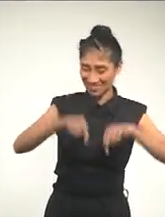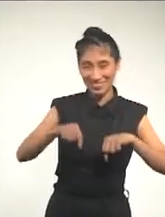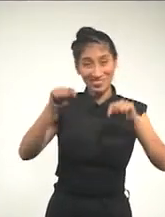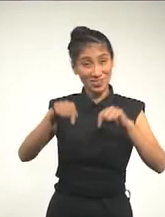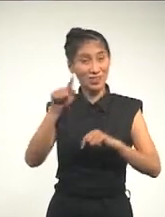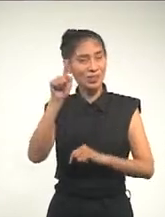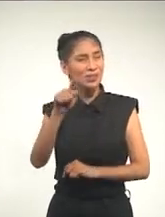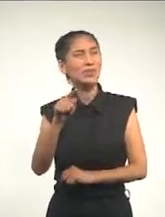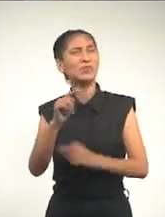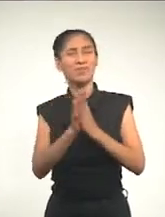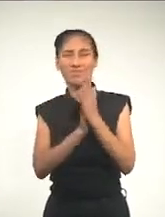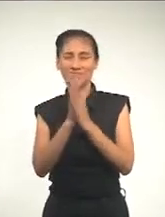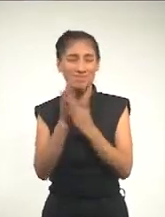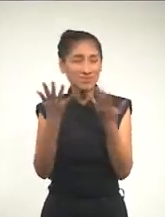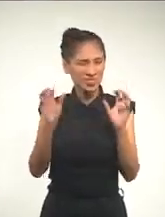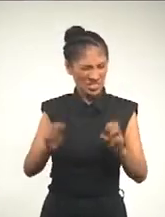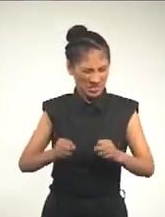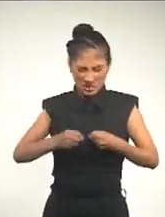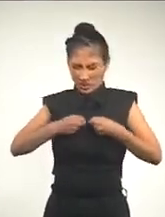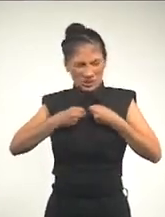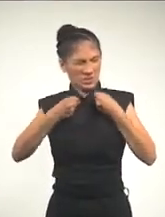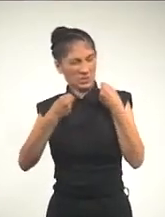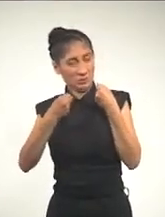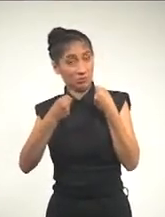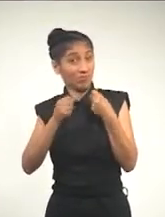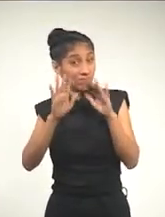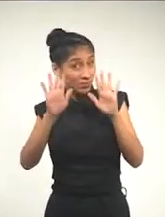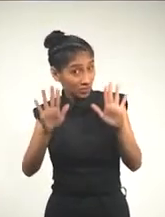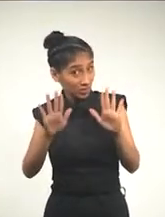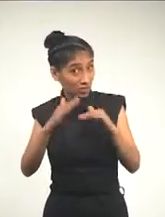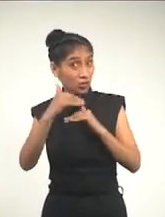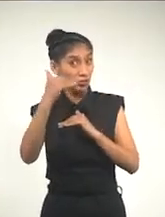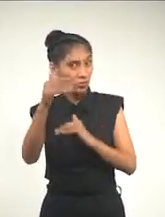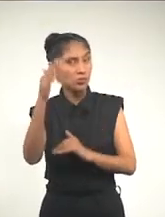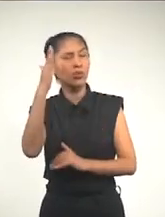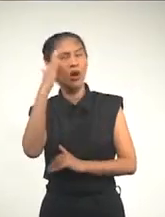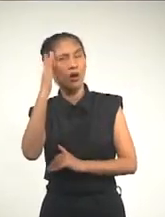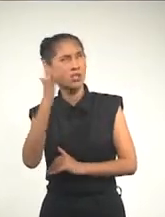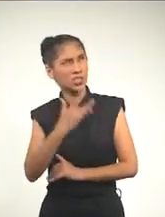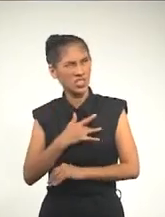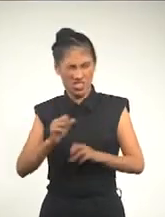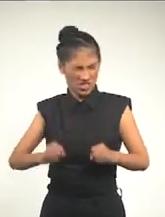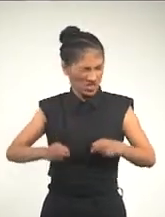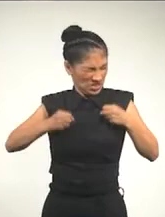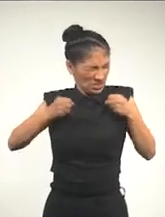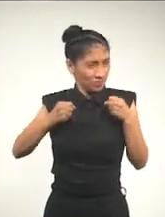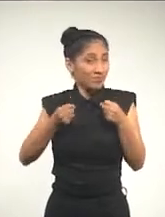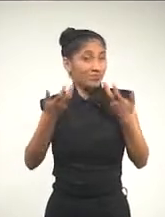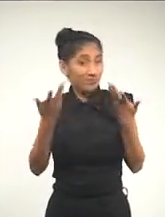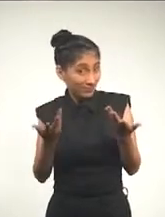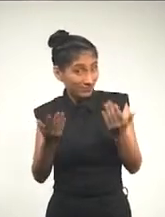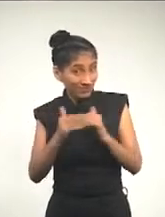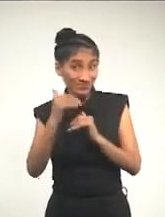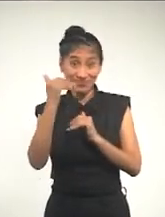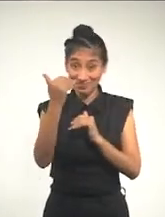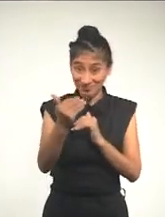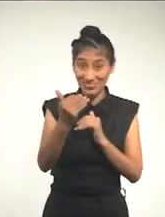como estos días has experimentado el enojo y sabes cómo se siente estar